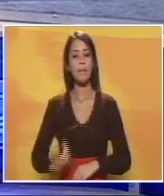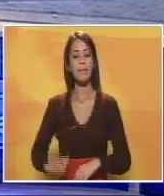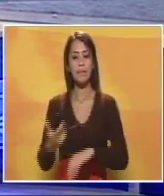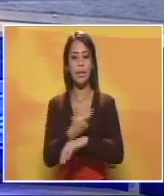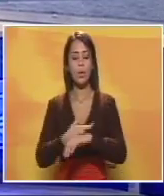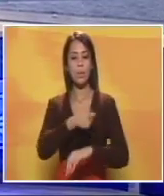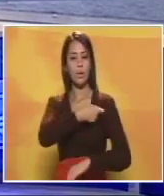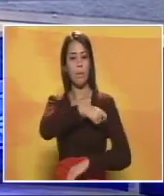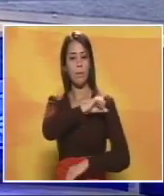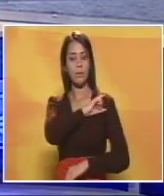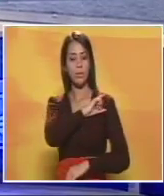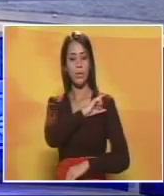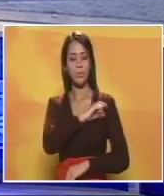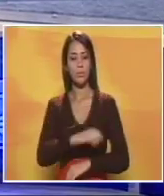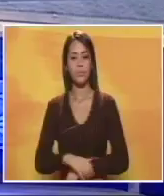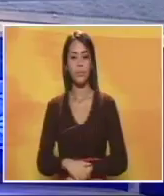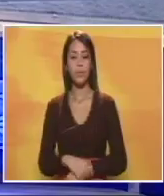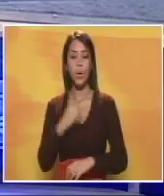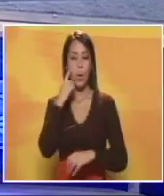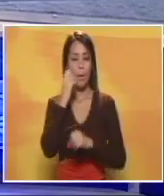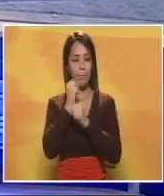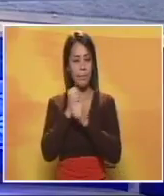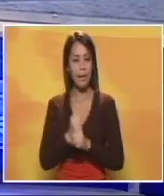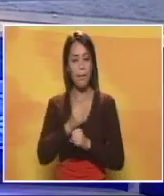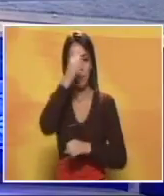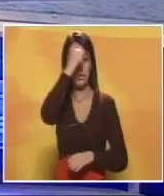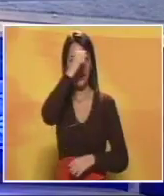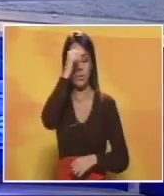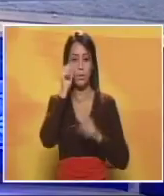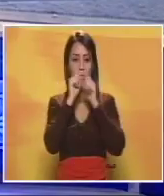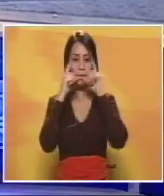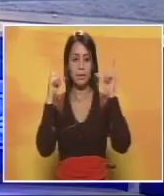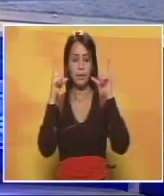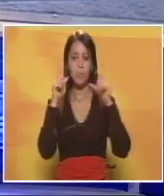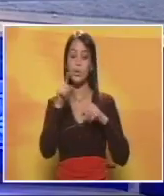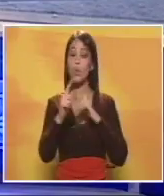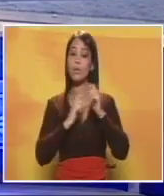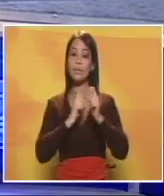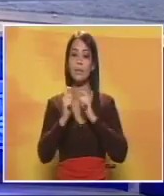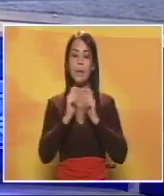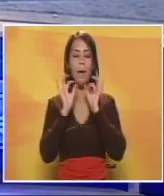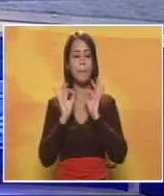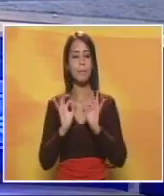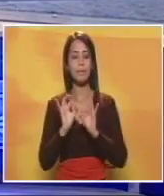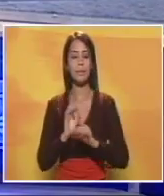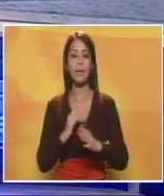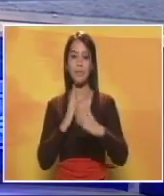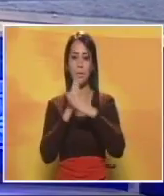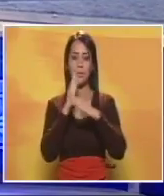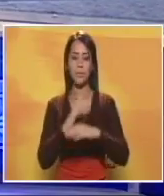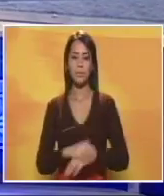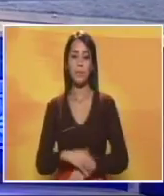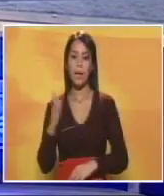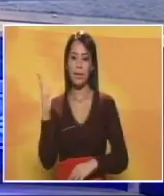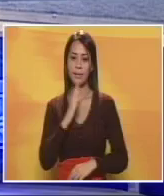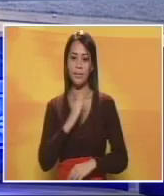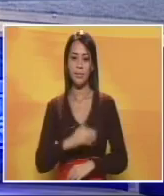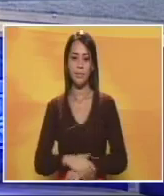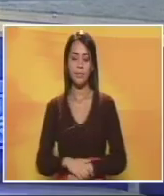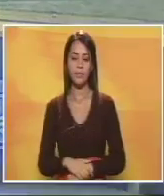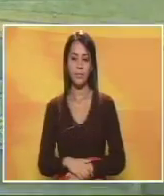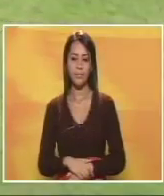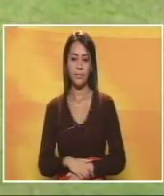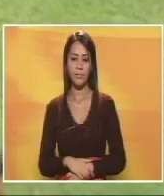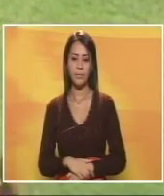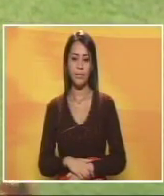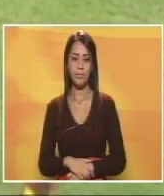español, José Luis Rodríguez Zapatero. Los esperamos este domingo al Descubierto con esta entrevista especial. Hacemos una breve pausa. Al regreso,